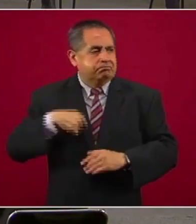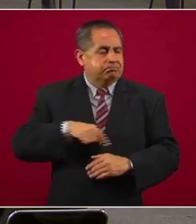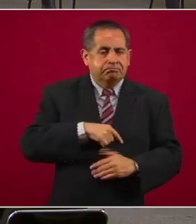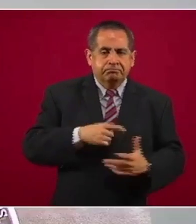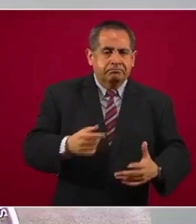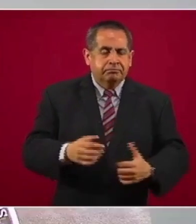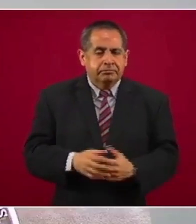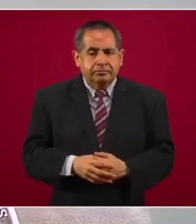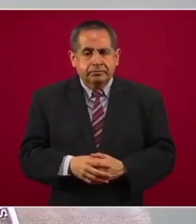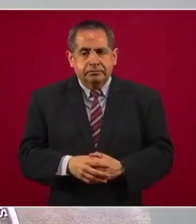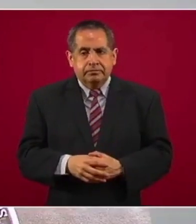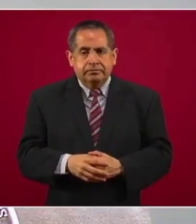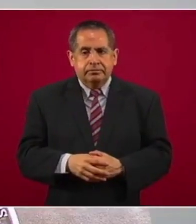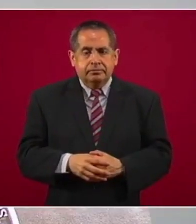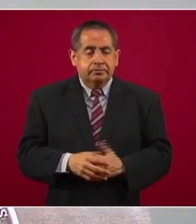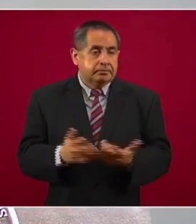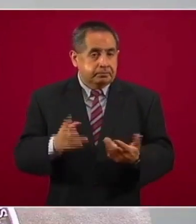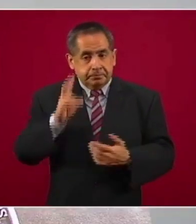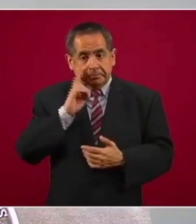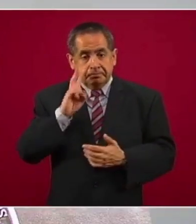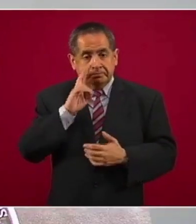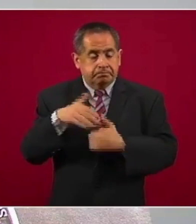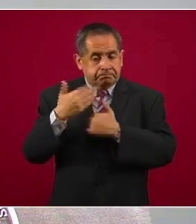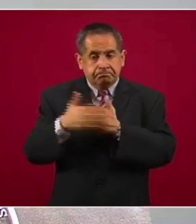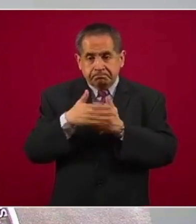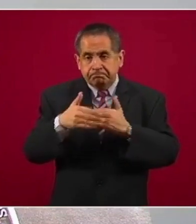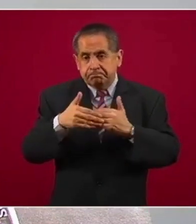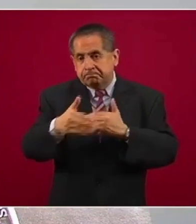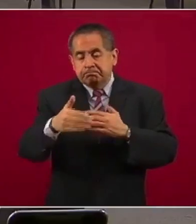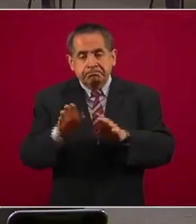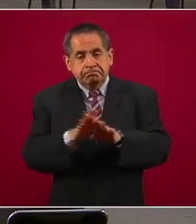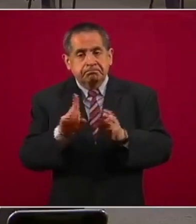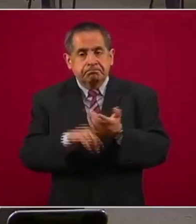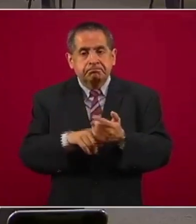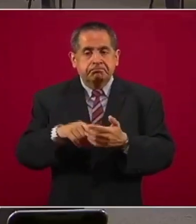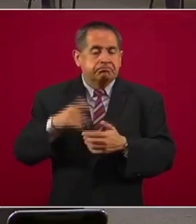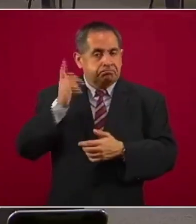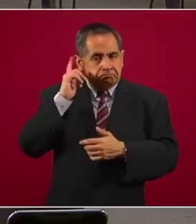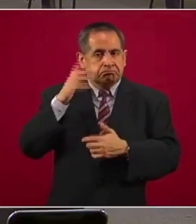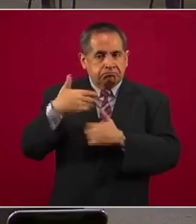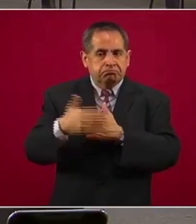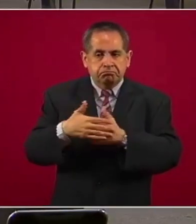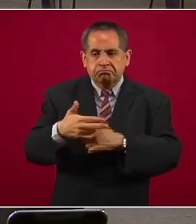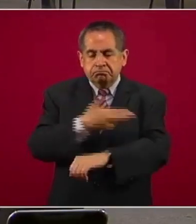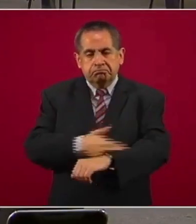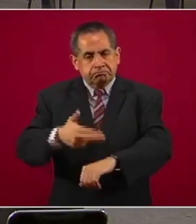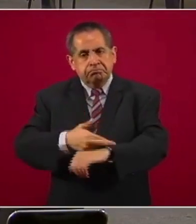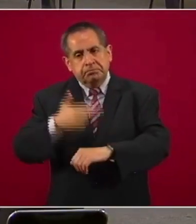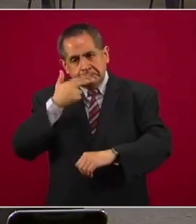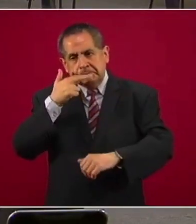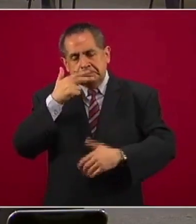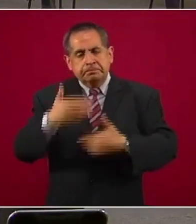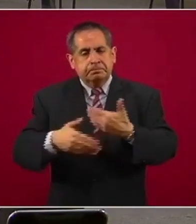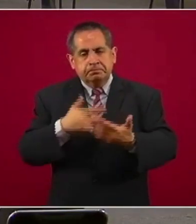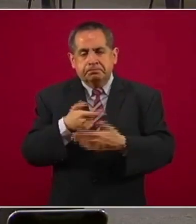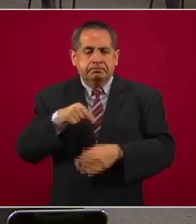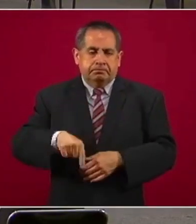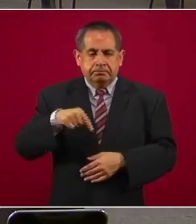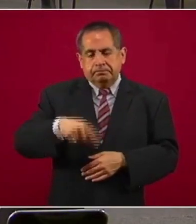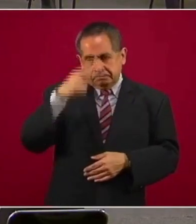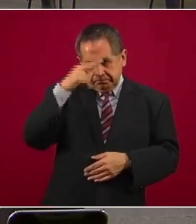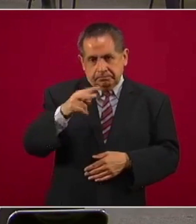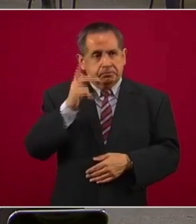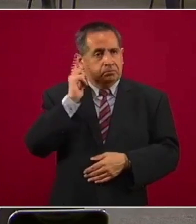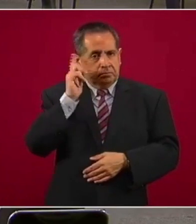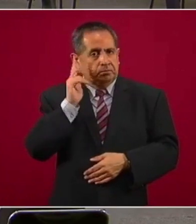Con el tratado queremos que mejoren los salarios.